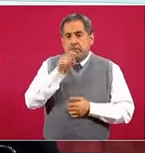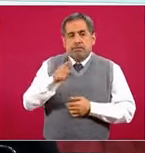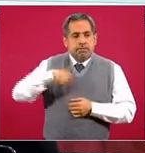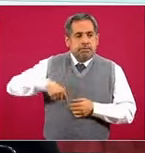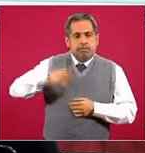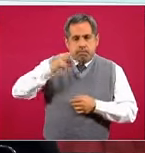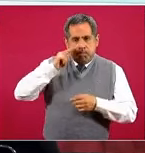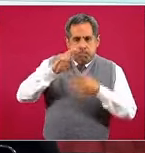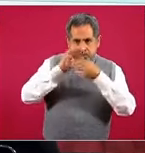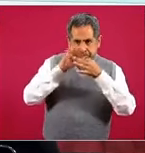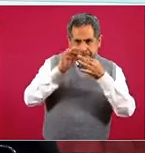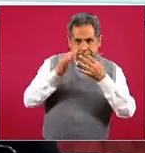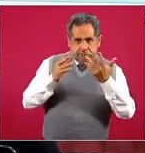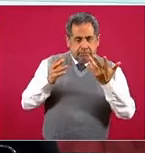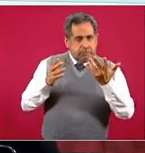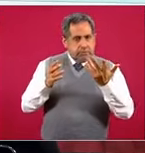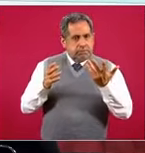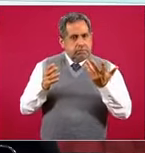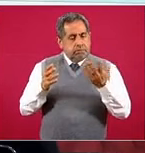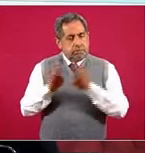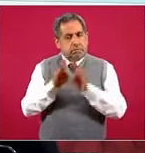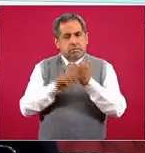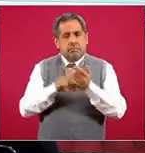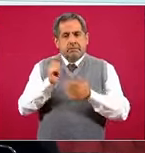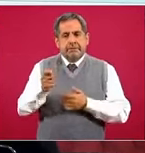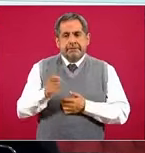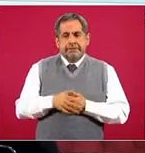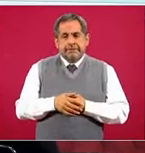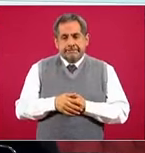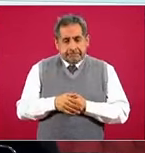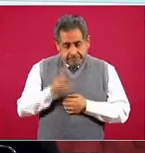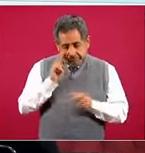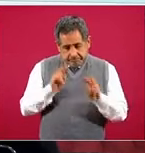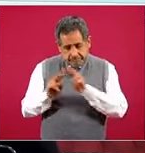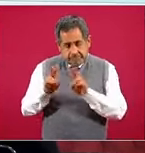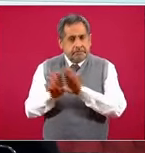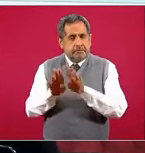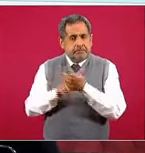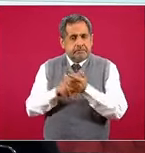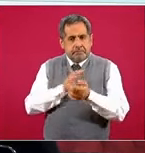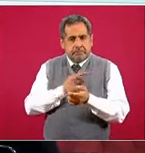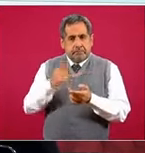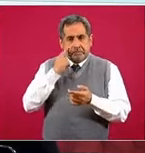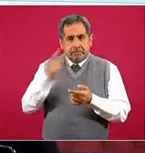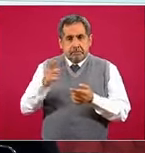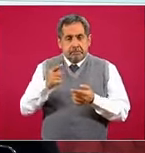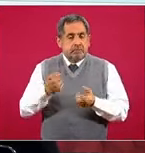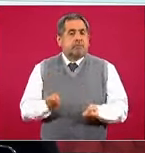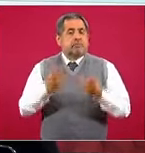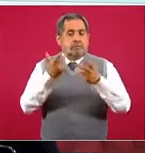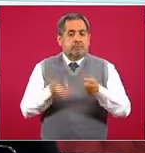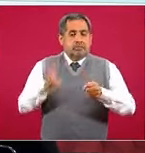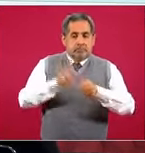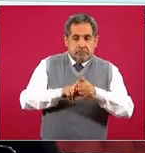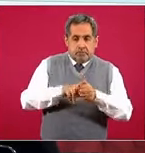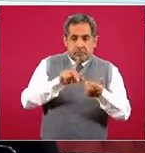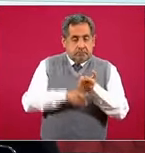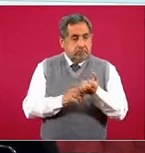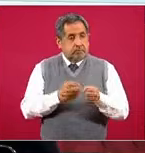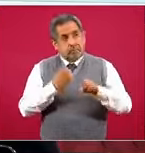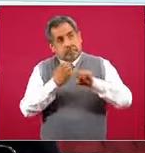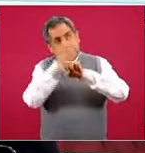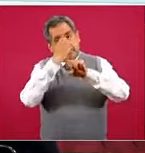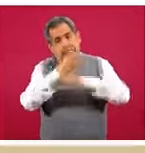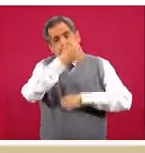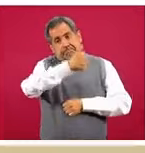viendo es cómo se puede ver de las ocupaciones hospitalarias por